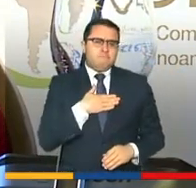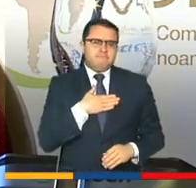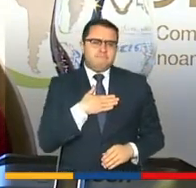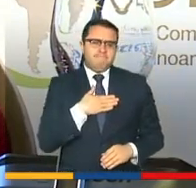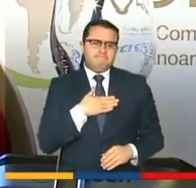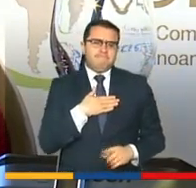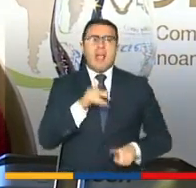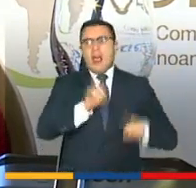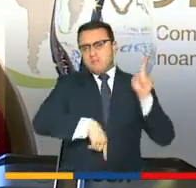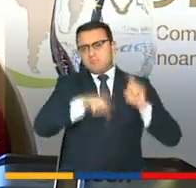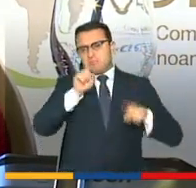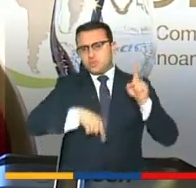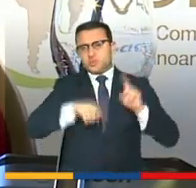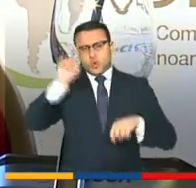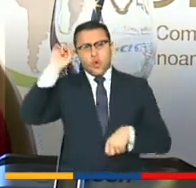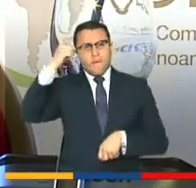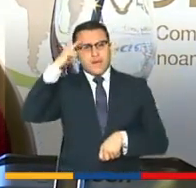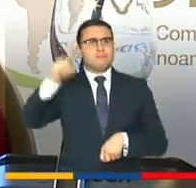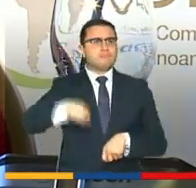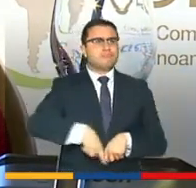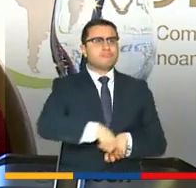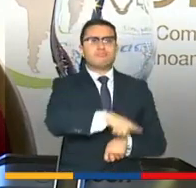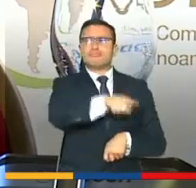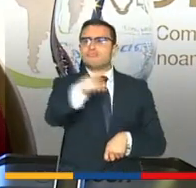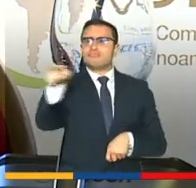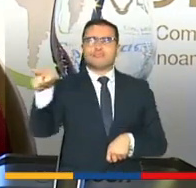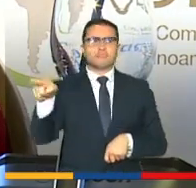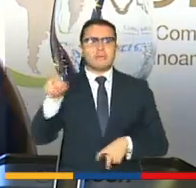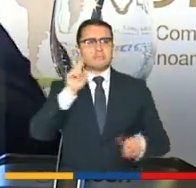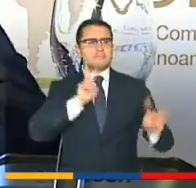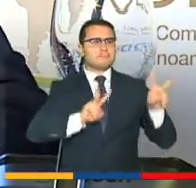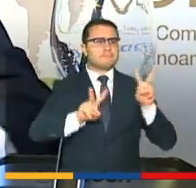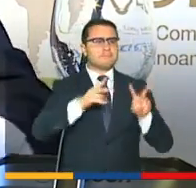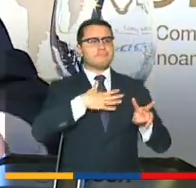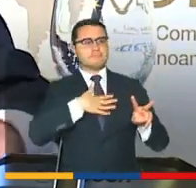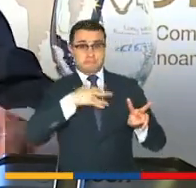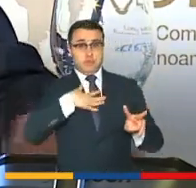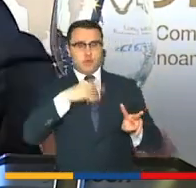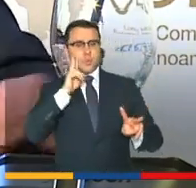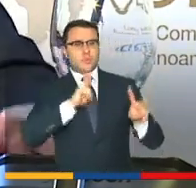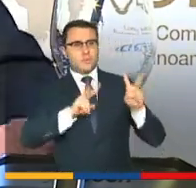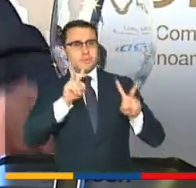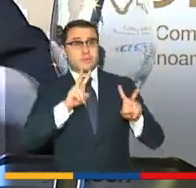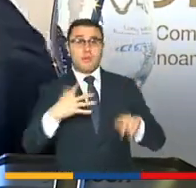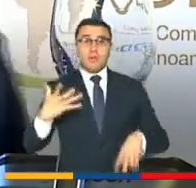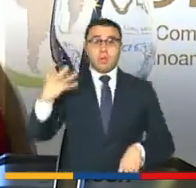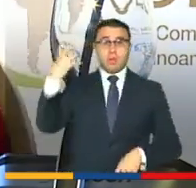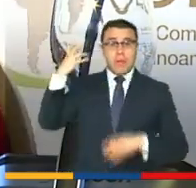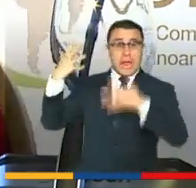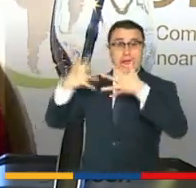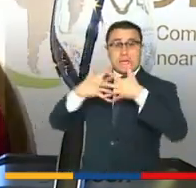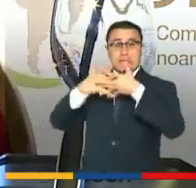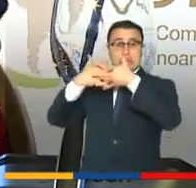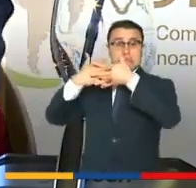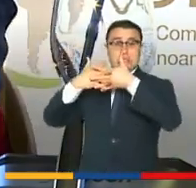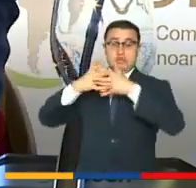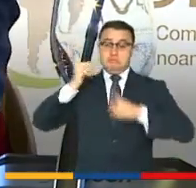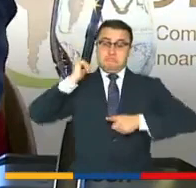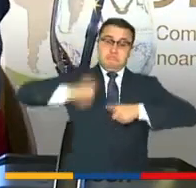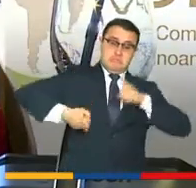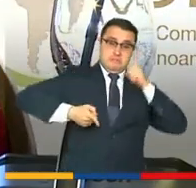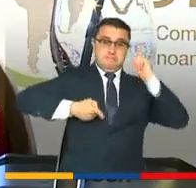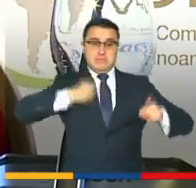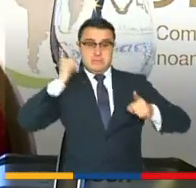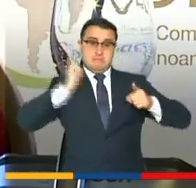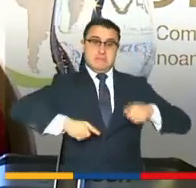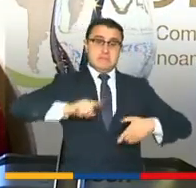algunos gobiernos que tienden, como reacción ante el viejo dominio de los Estados Unidos en la región, a